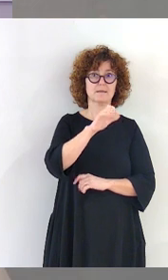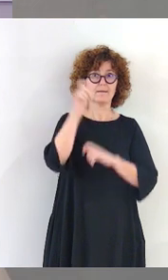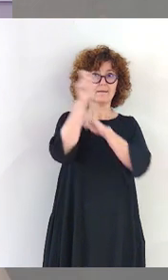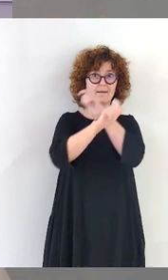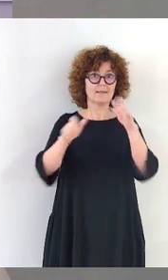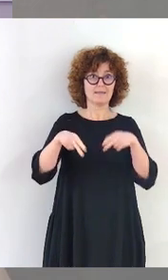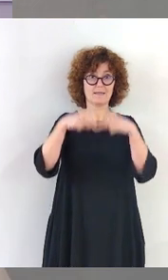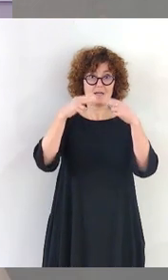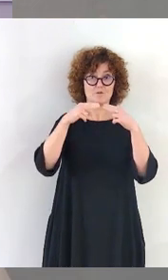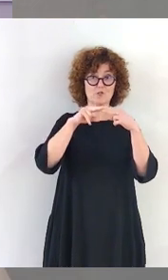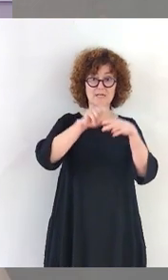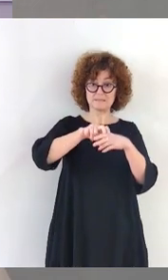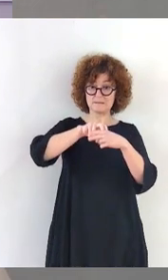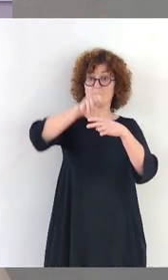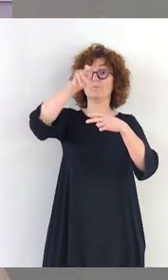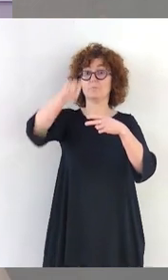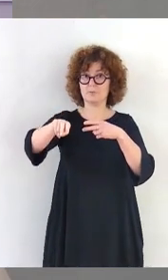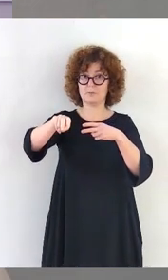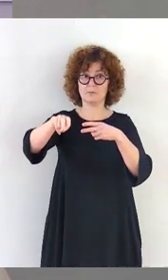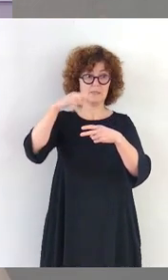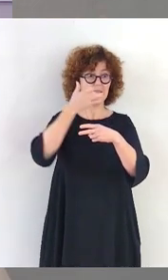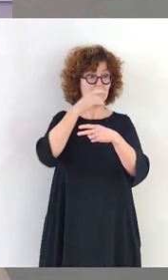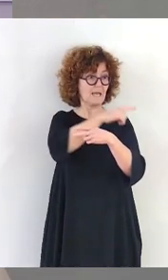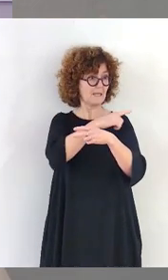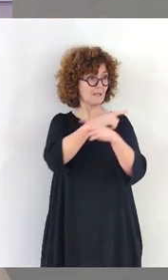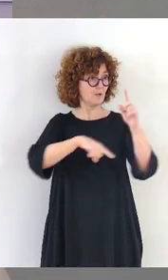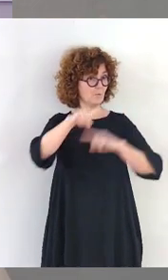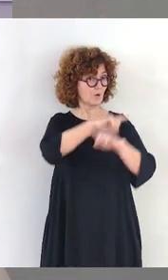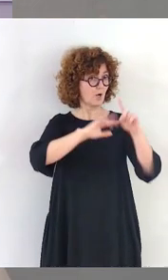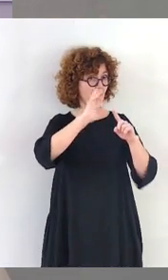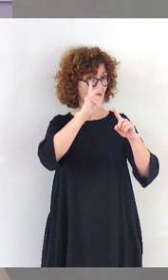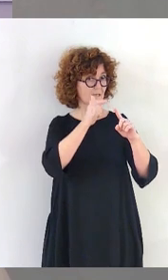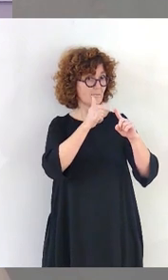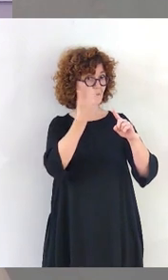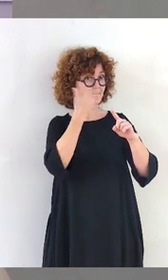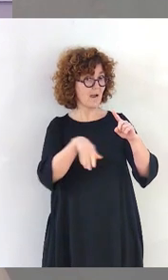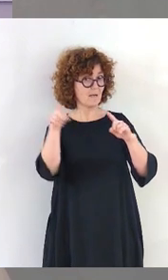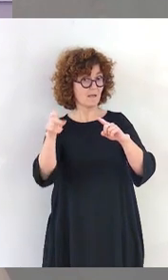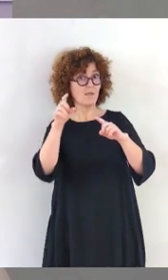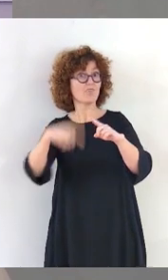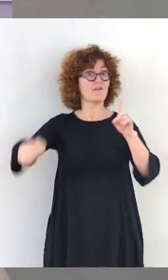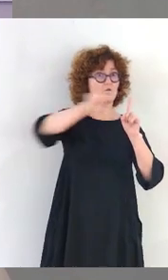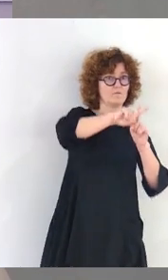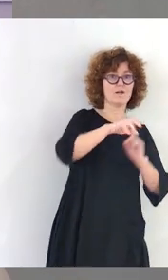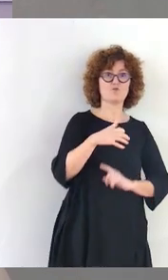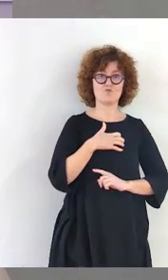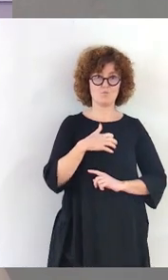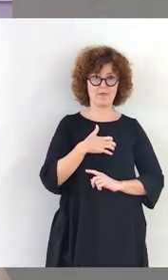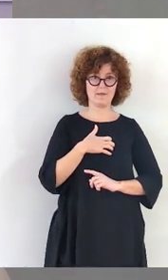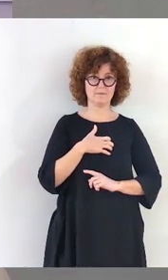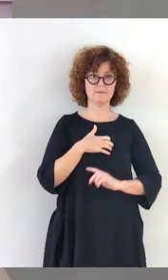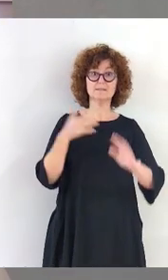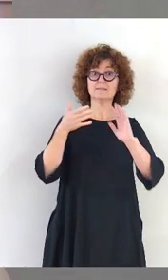sus fronteras a países donde su vida corría riesgo a causa del cambio climático el principio de noem el principio de no devolución